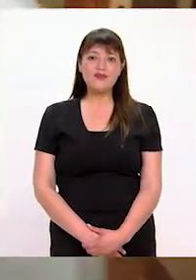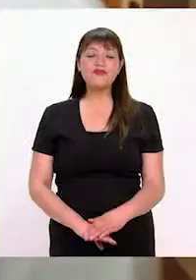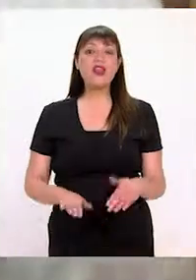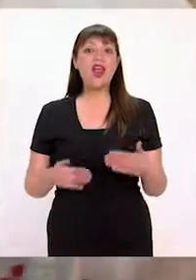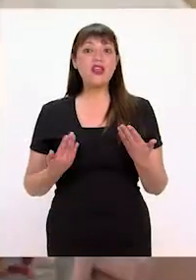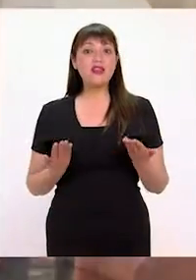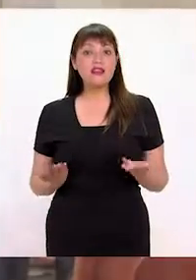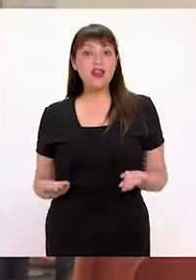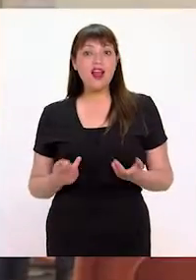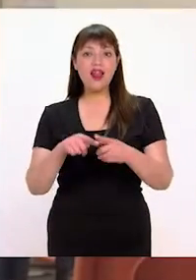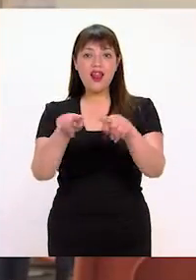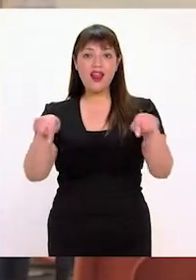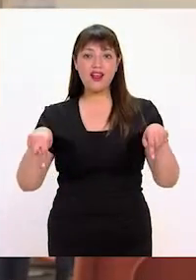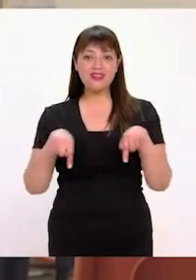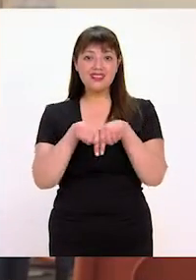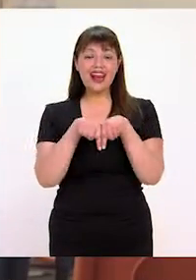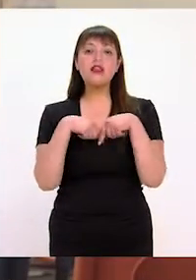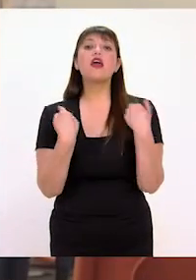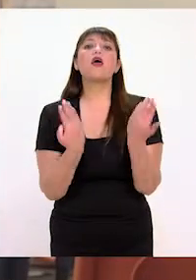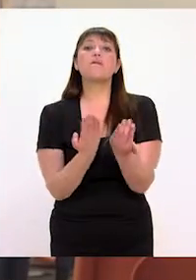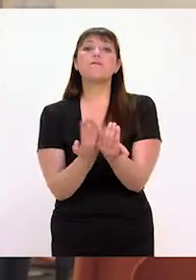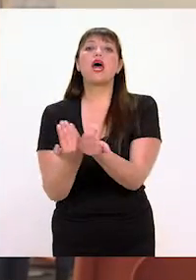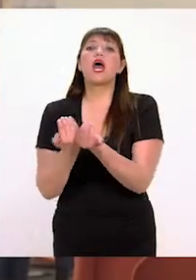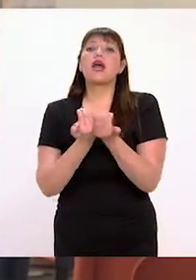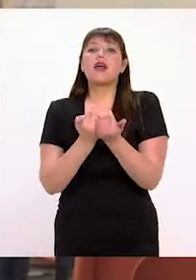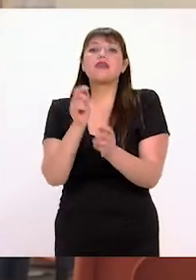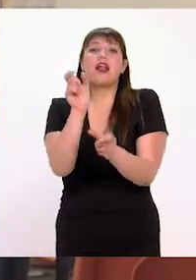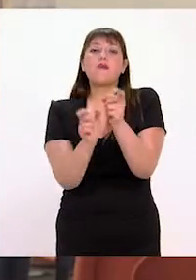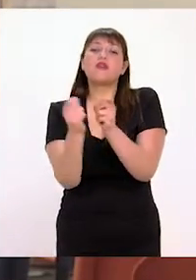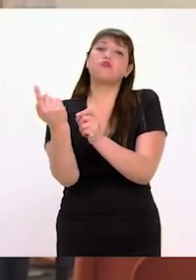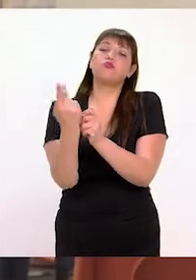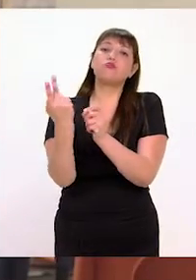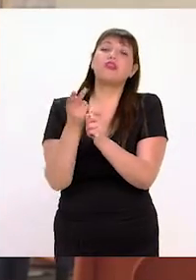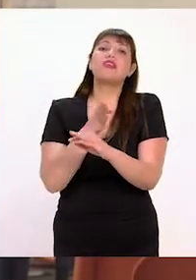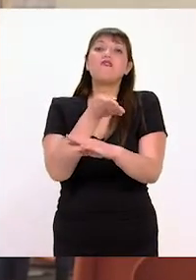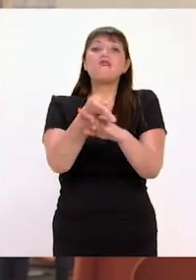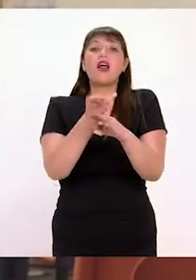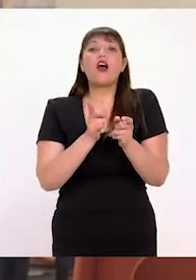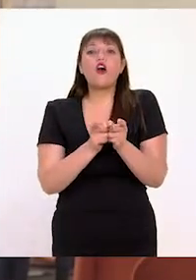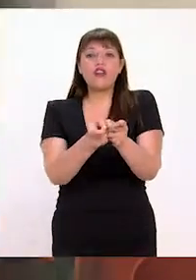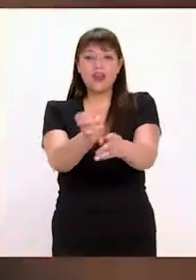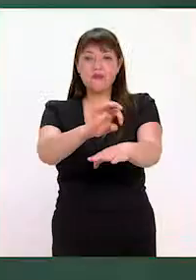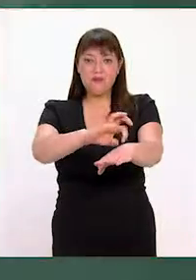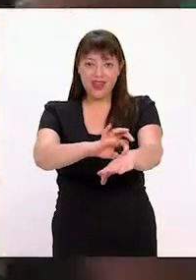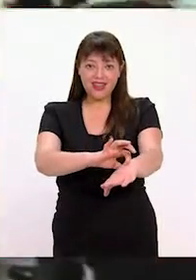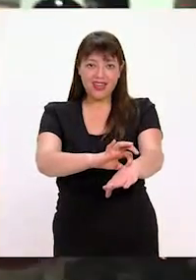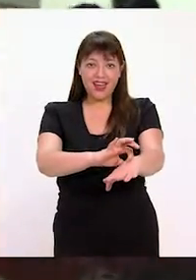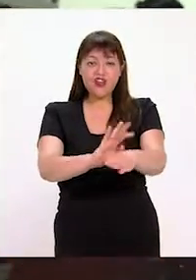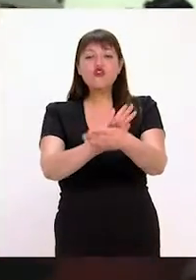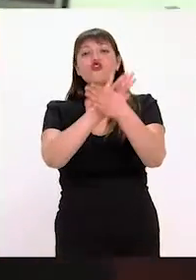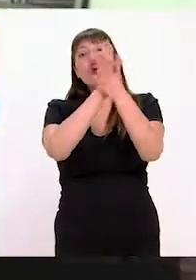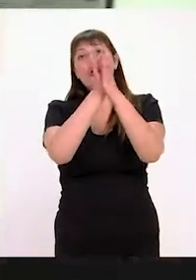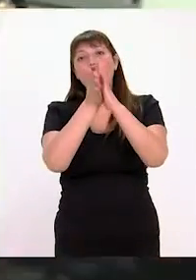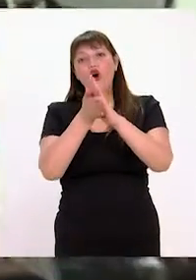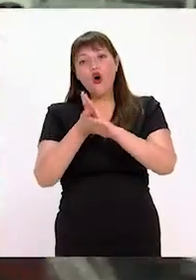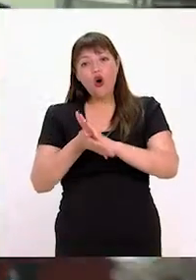Esta es la sala de espera de los pacientes que van a oncología médica. Toda esta parte de